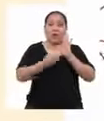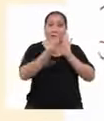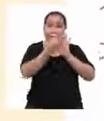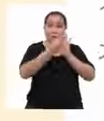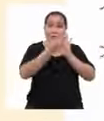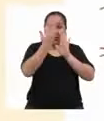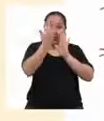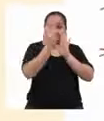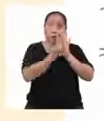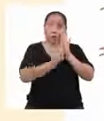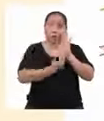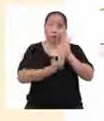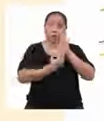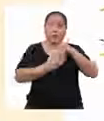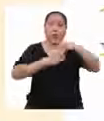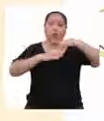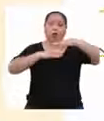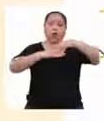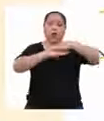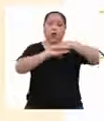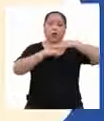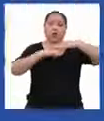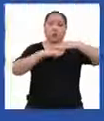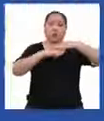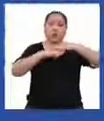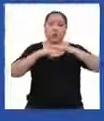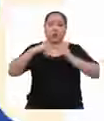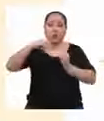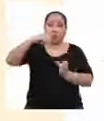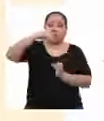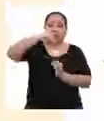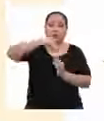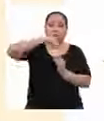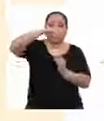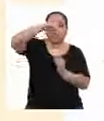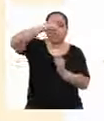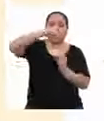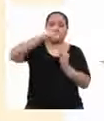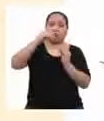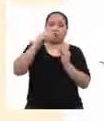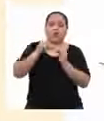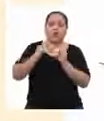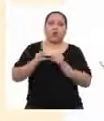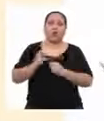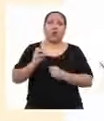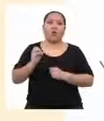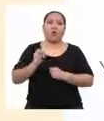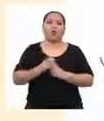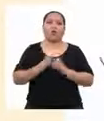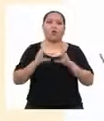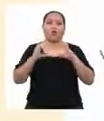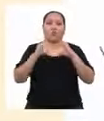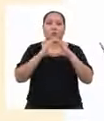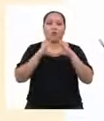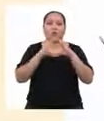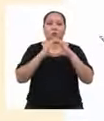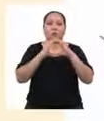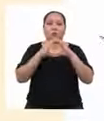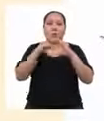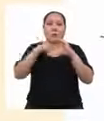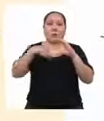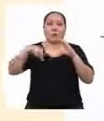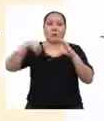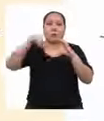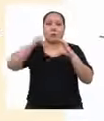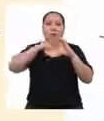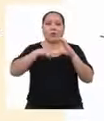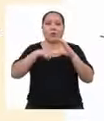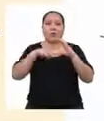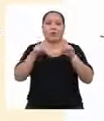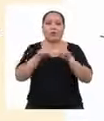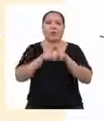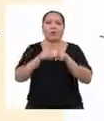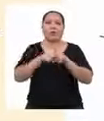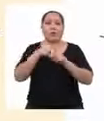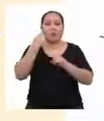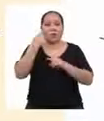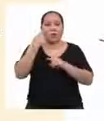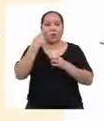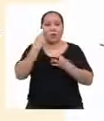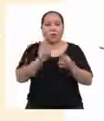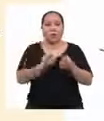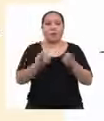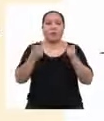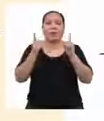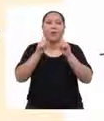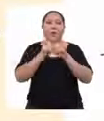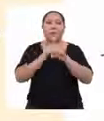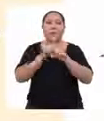horizontales y apiladas. También gráfica circular. A este gráfico también se le conoce como